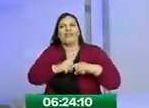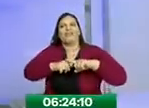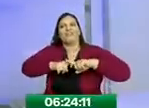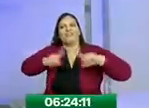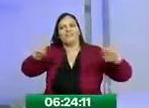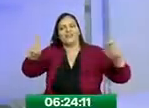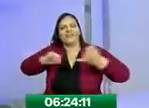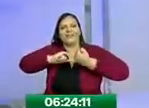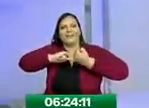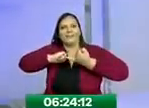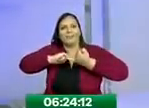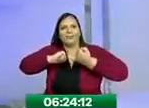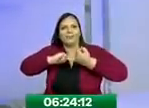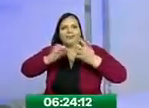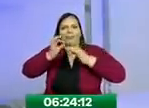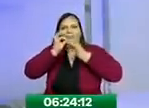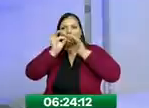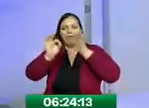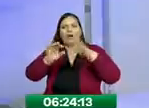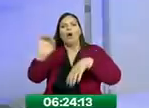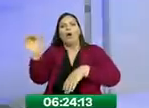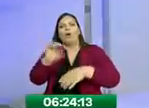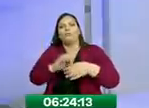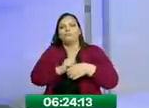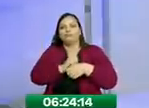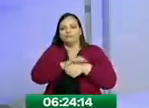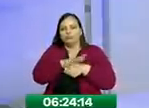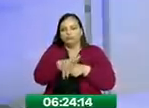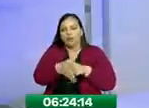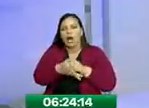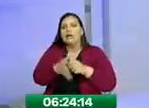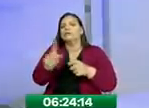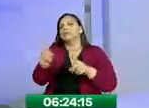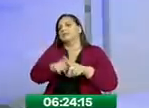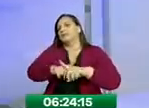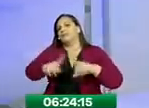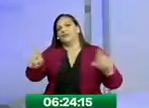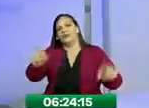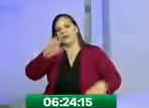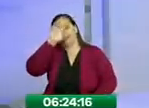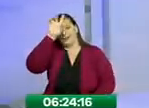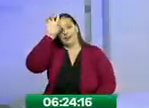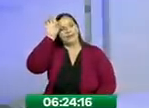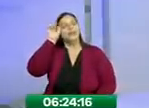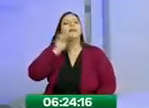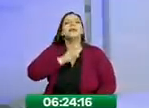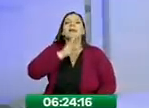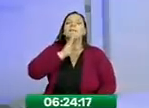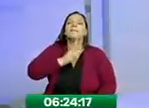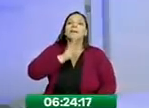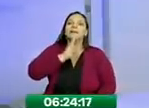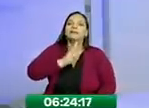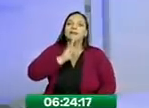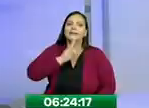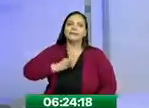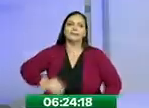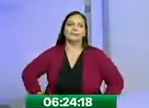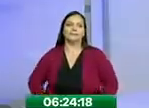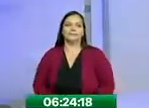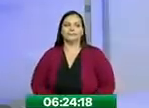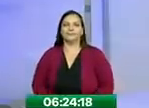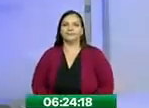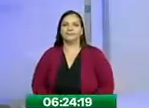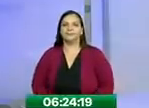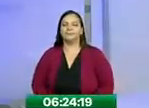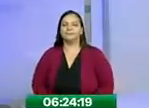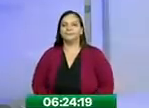a ser responsables ciudadanos, no solo para la protección de uno, sino de toda tu familia y toda la ciudadanía y todo el